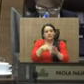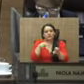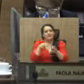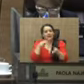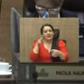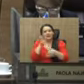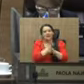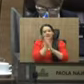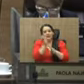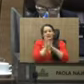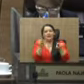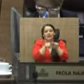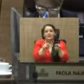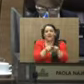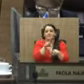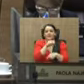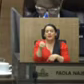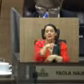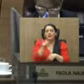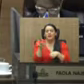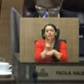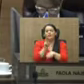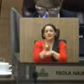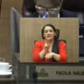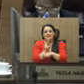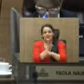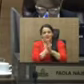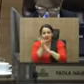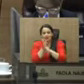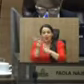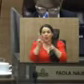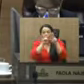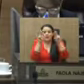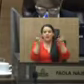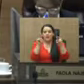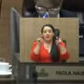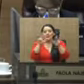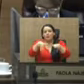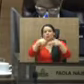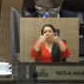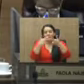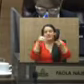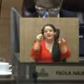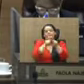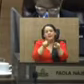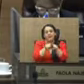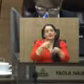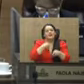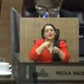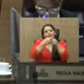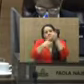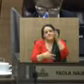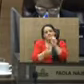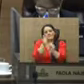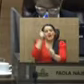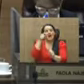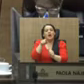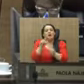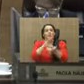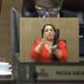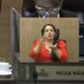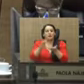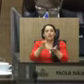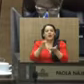cursos y carreras que utilicen la virtualidad. Contar con mayor cantidad de cursos en carreras